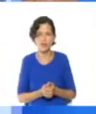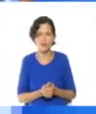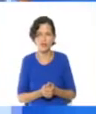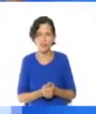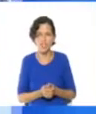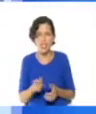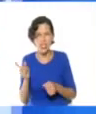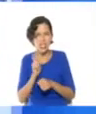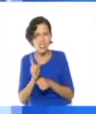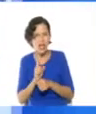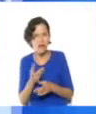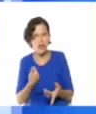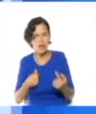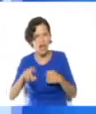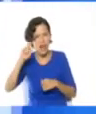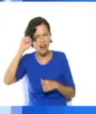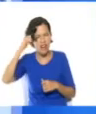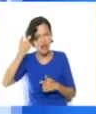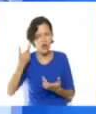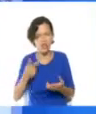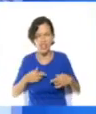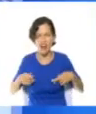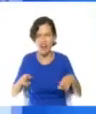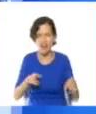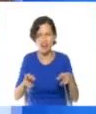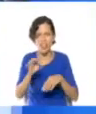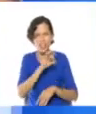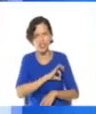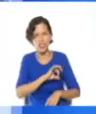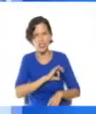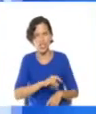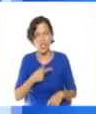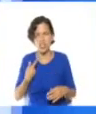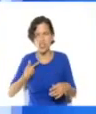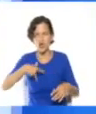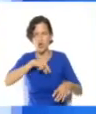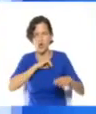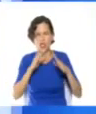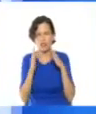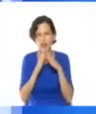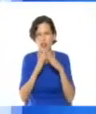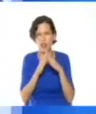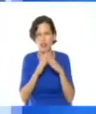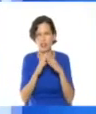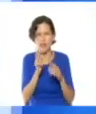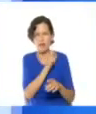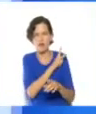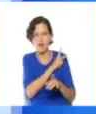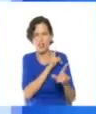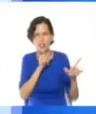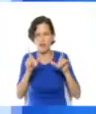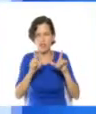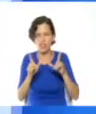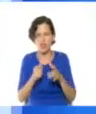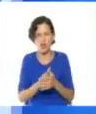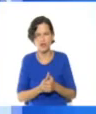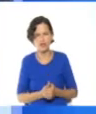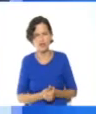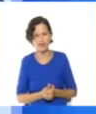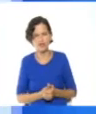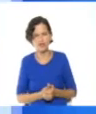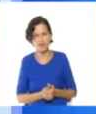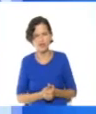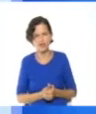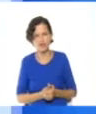por acá rápidamente para recordarles las redes sociales de nuestra casa para que estén totalmente activos en nuestra